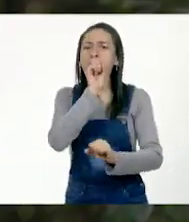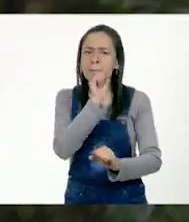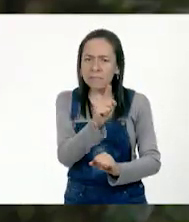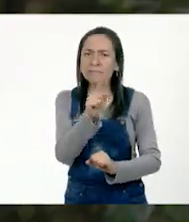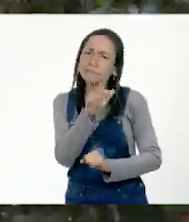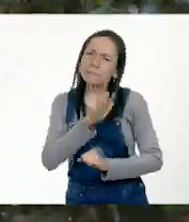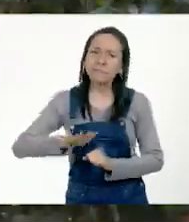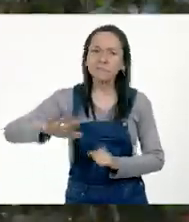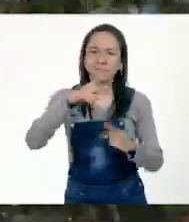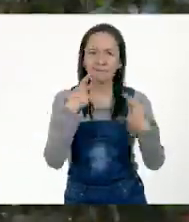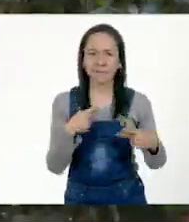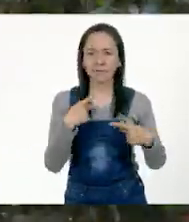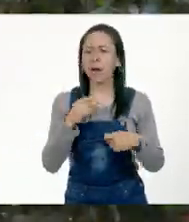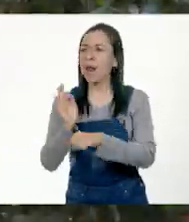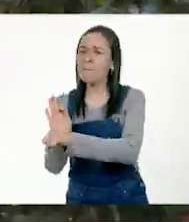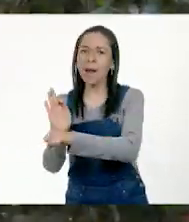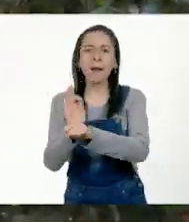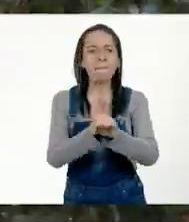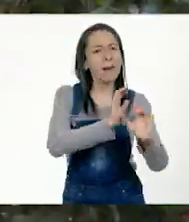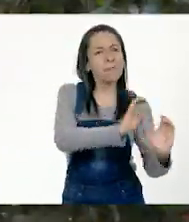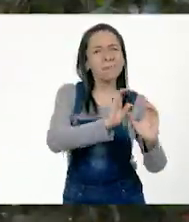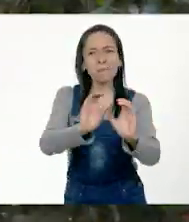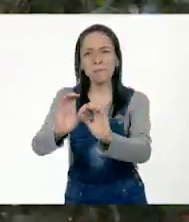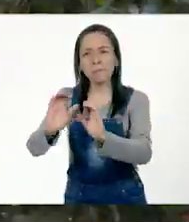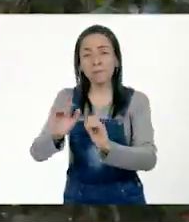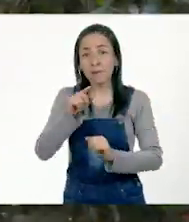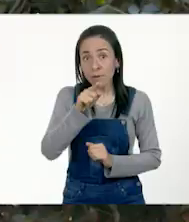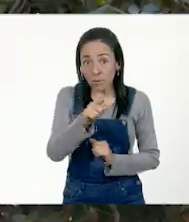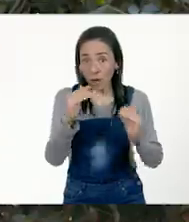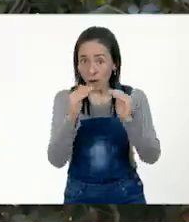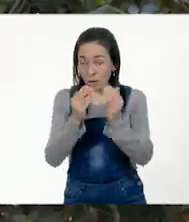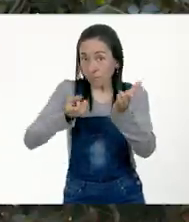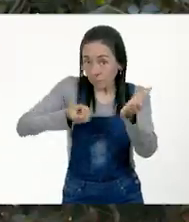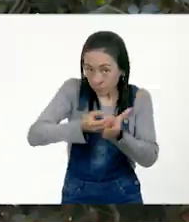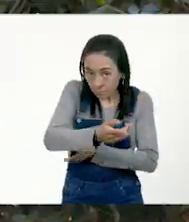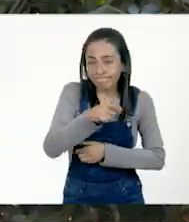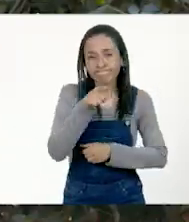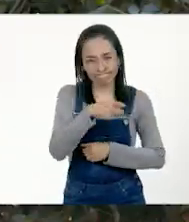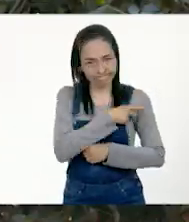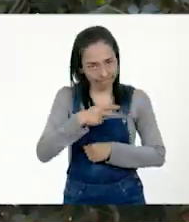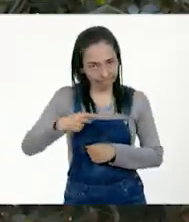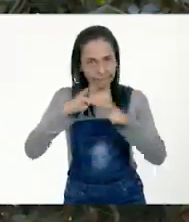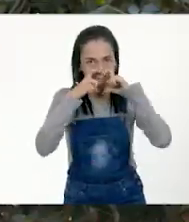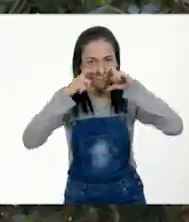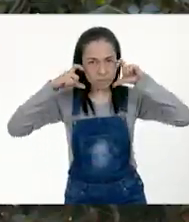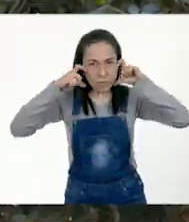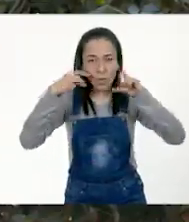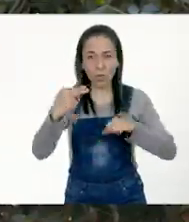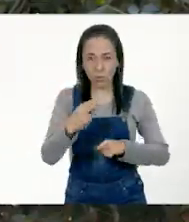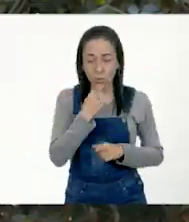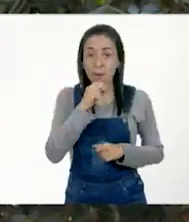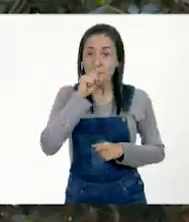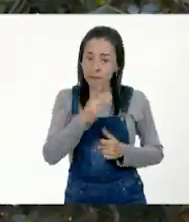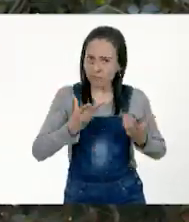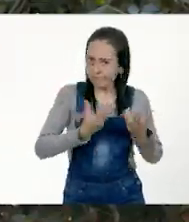te rodean. Si sales de casa, usa cubrebocas y guarda la sana